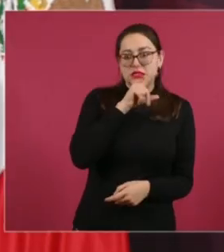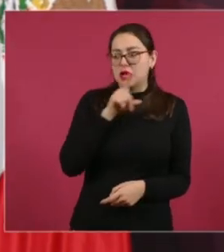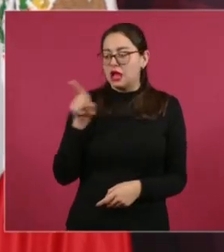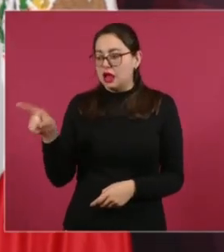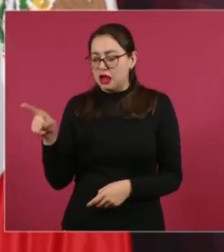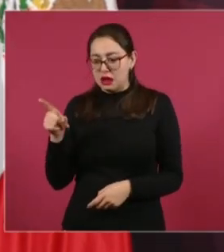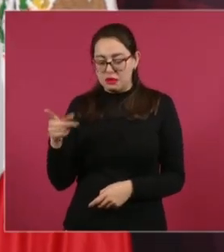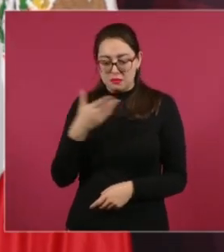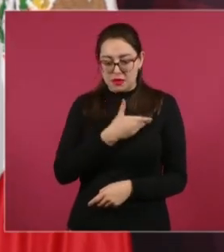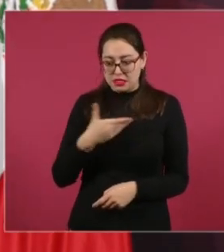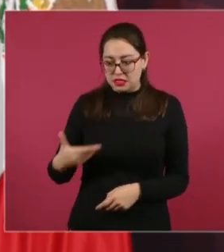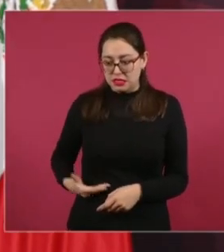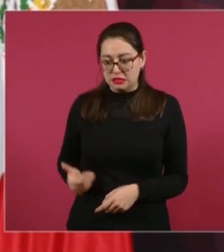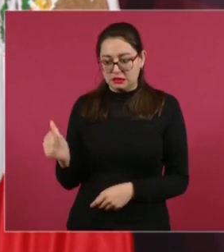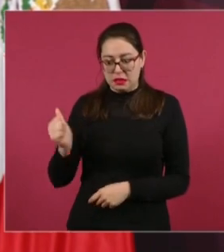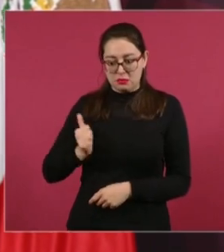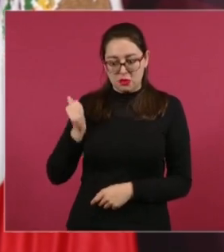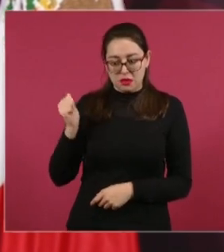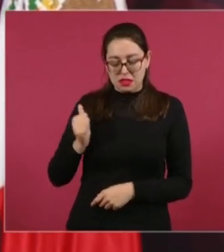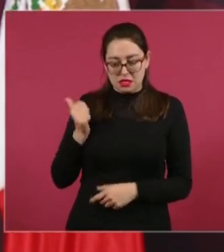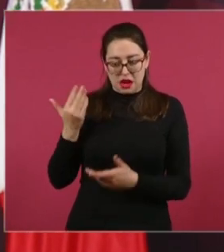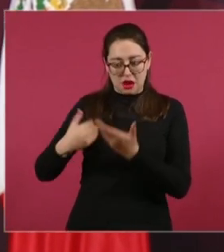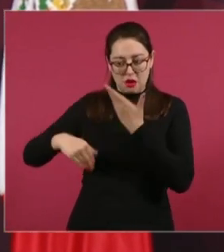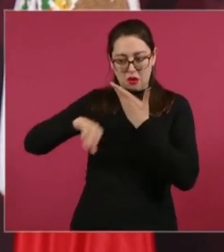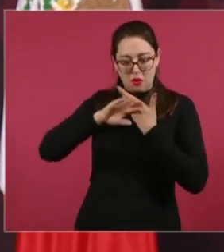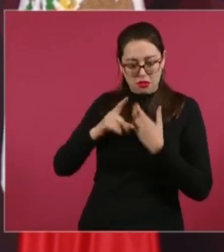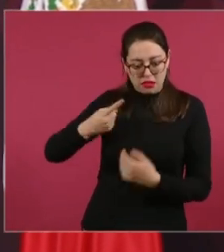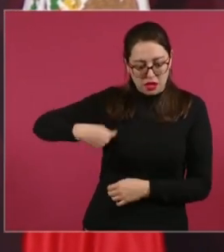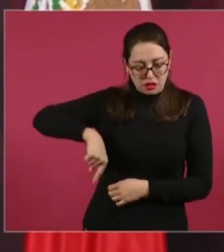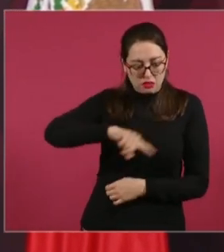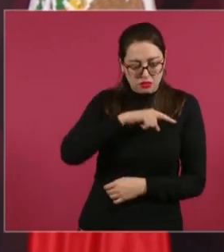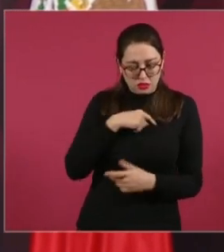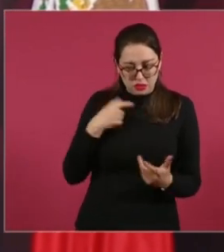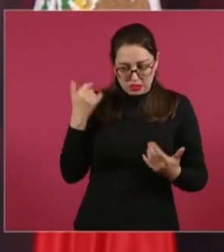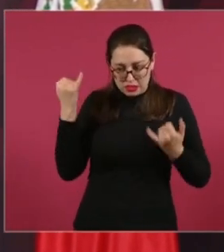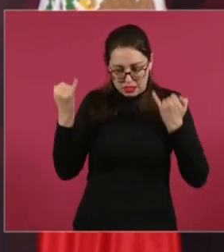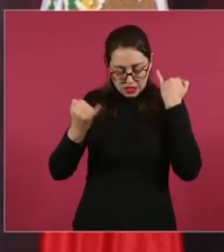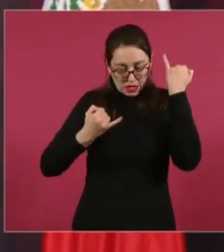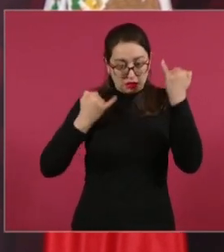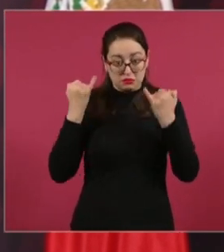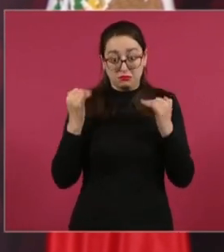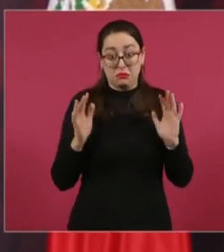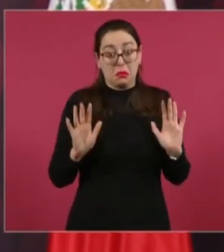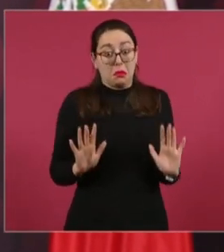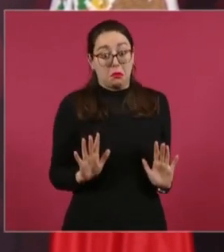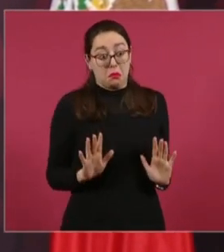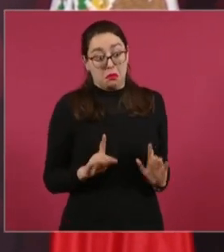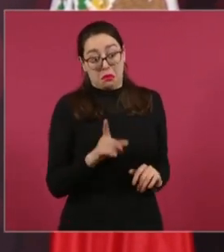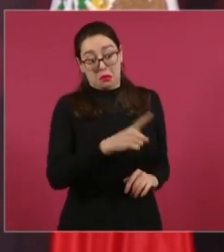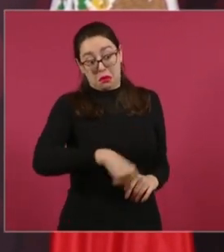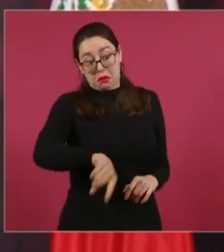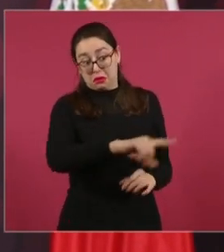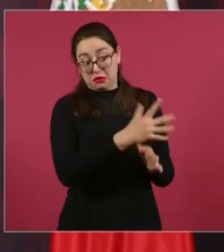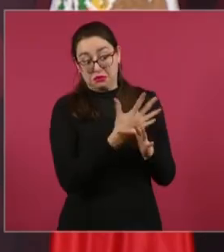con propósitos, esto que está planteando el juez, con propósitos políticos y la caja